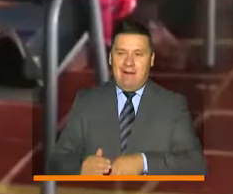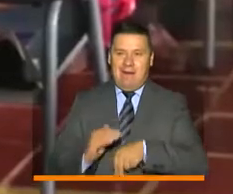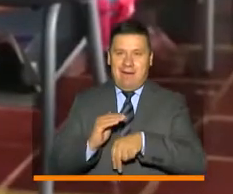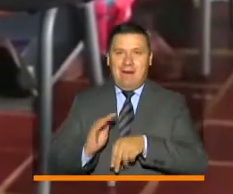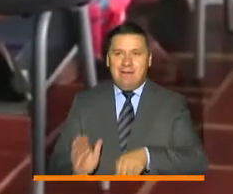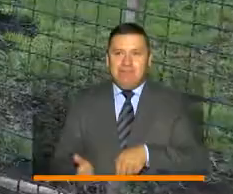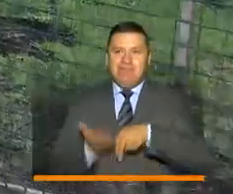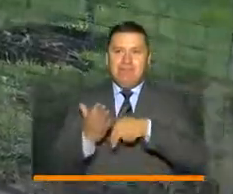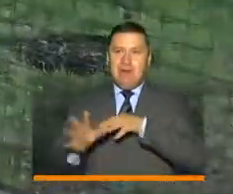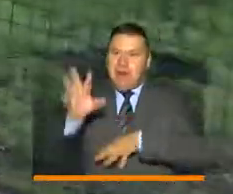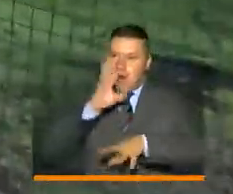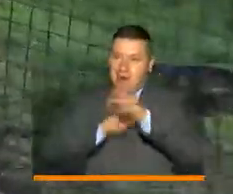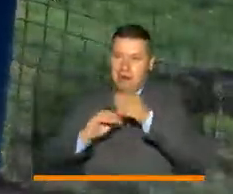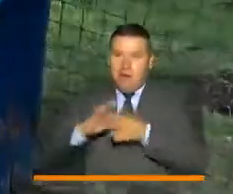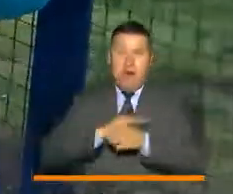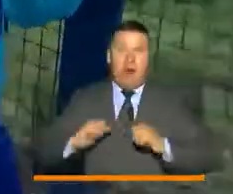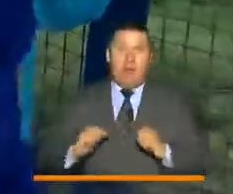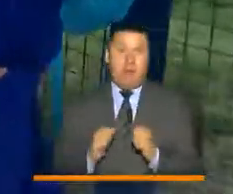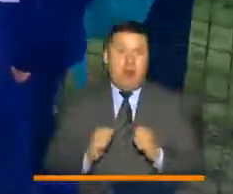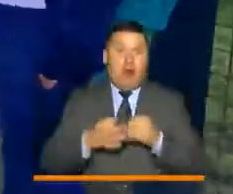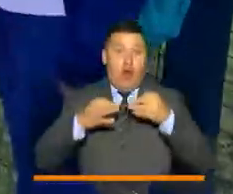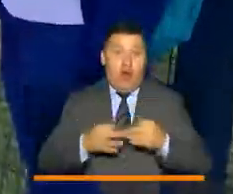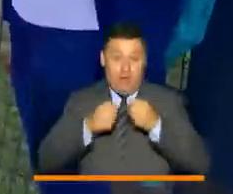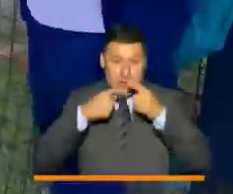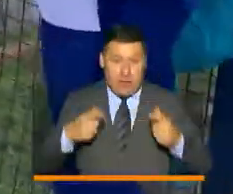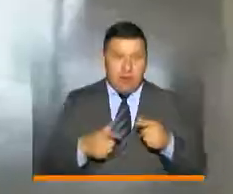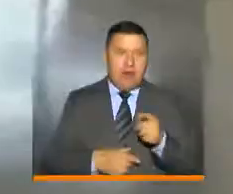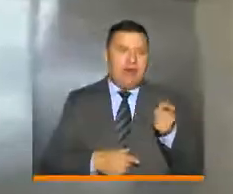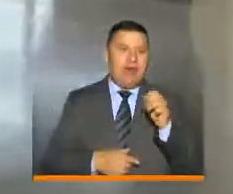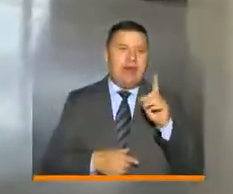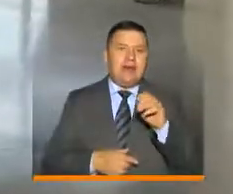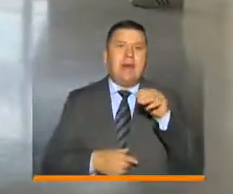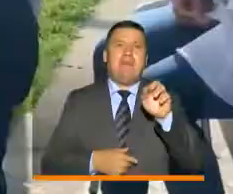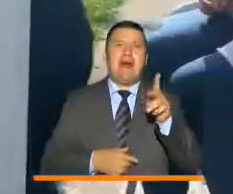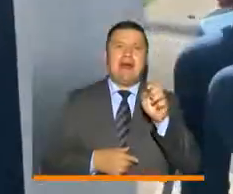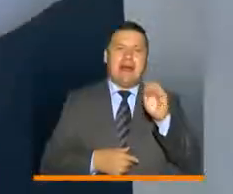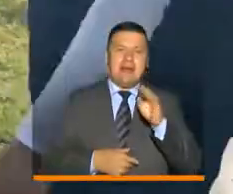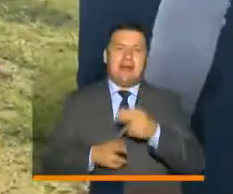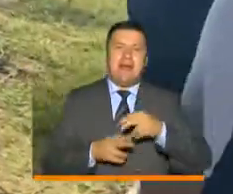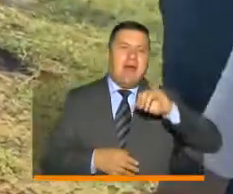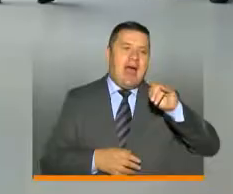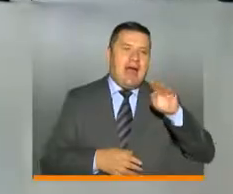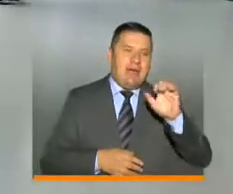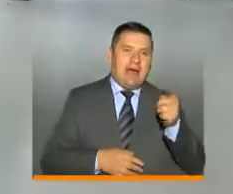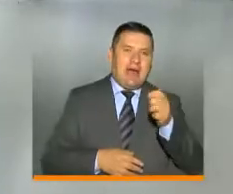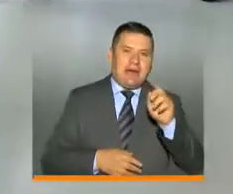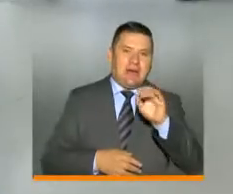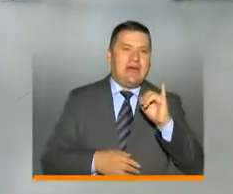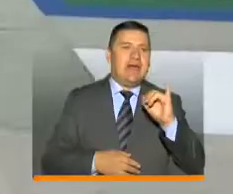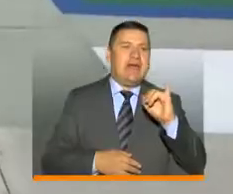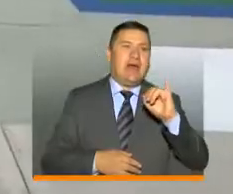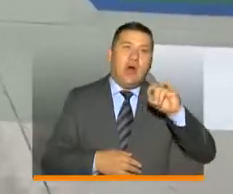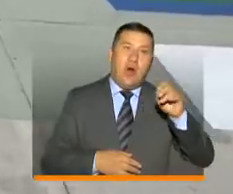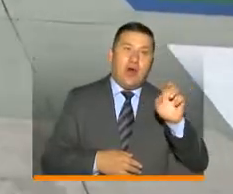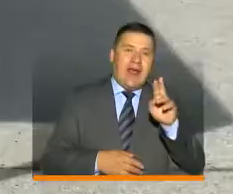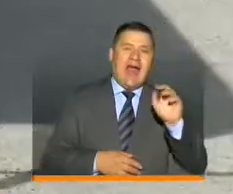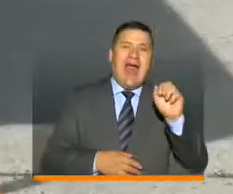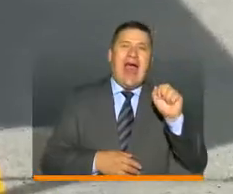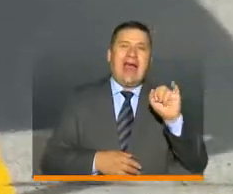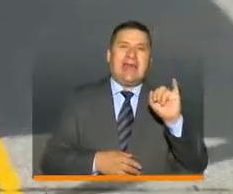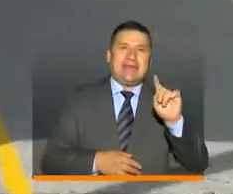los aprendizajes. En Bogotá, los colegios oficiales La Giralda, Las Margaritas, Jaime Garzón, Jorge Isaacs y